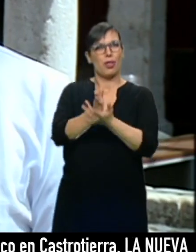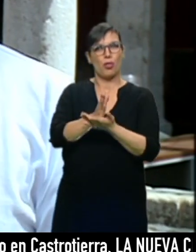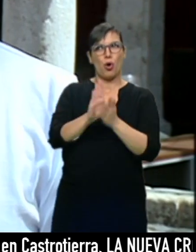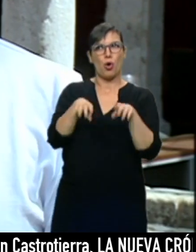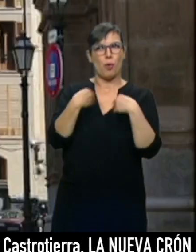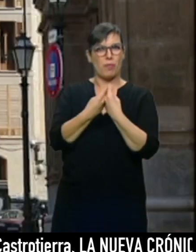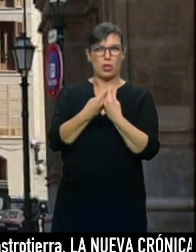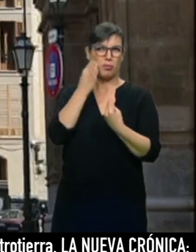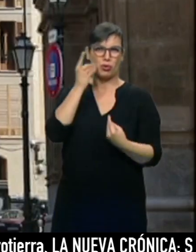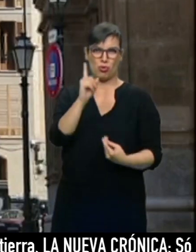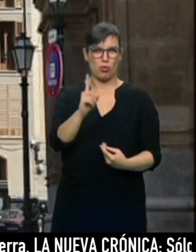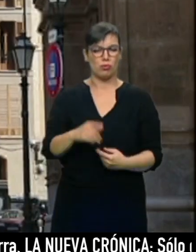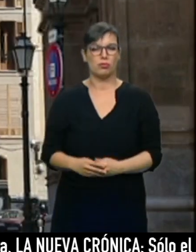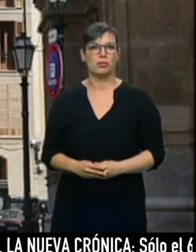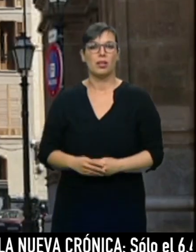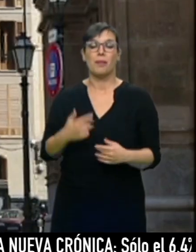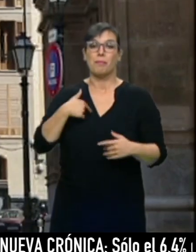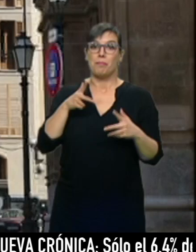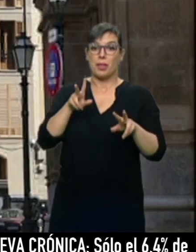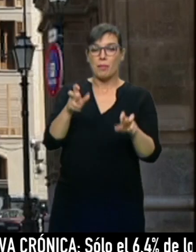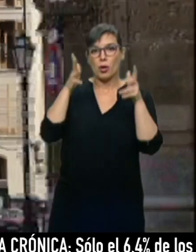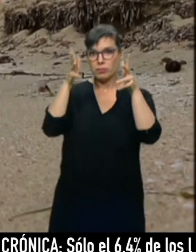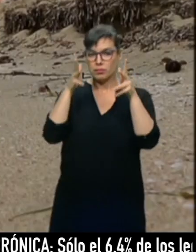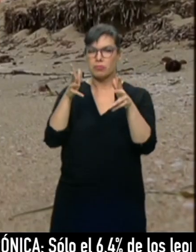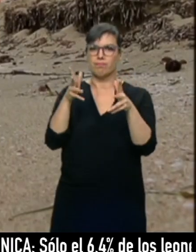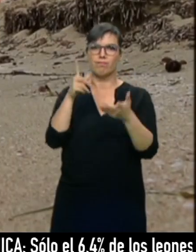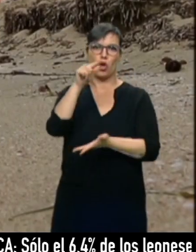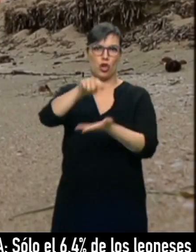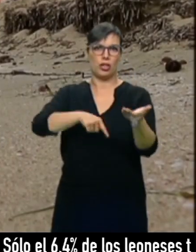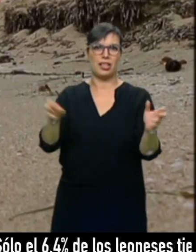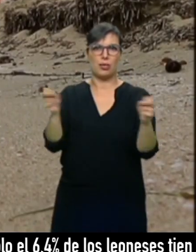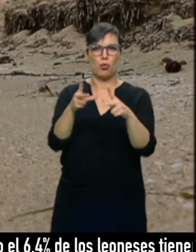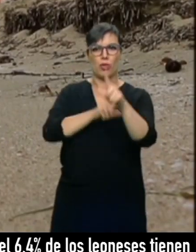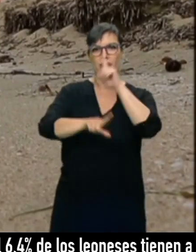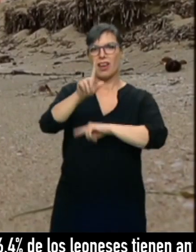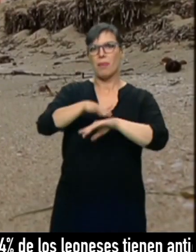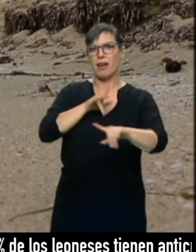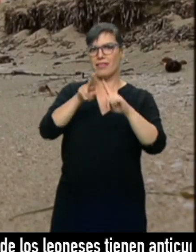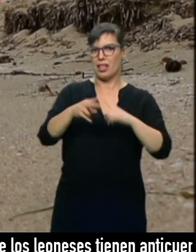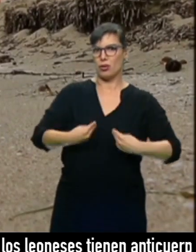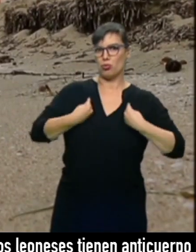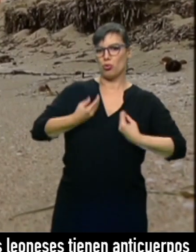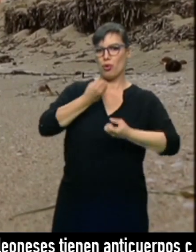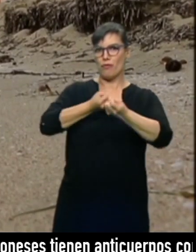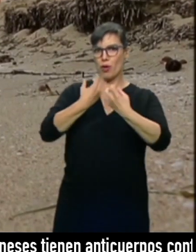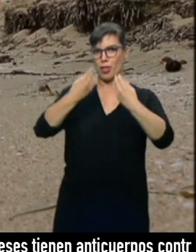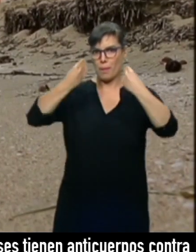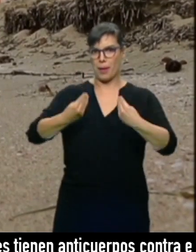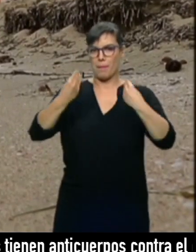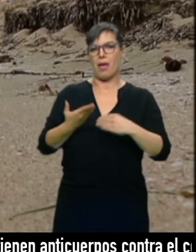no existen. Aunque de entrada lo recomendable es contratar un seguro de viaje para evitar sustos e informarse bien antes de emprender el viaje.